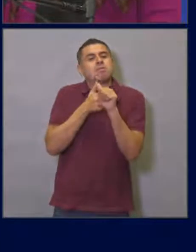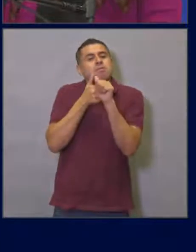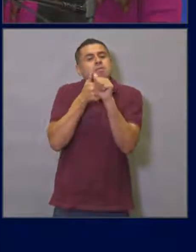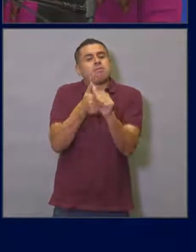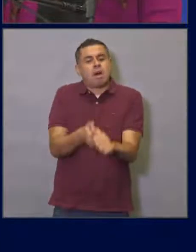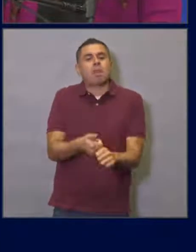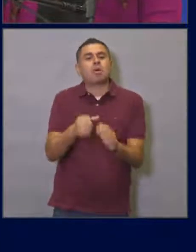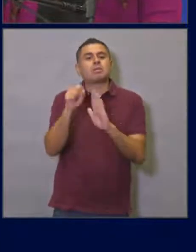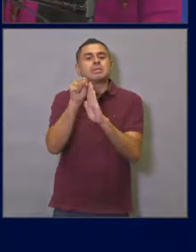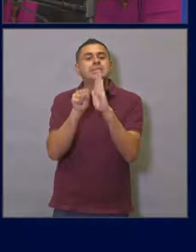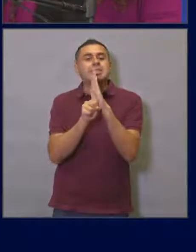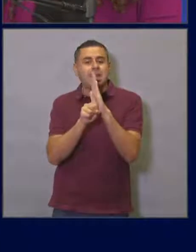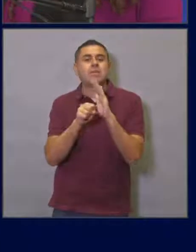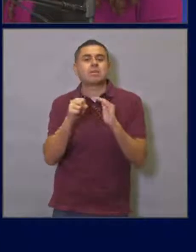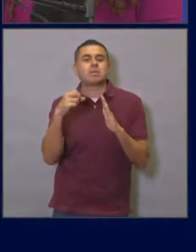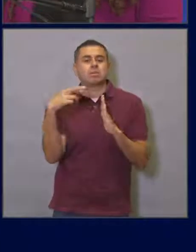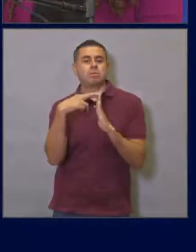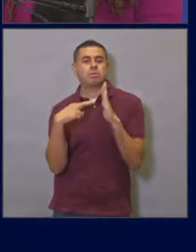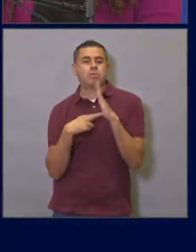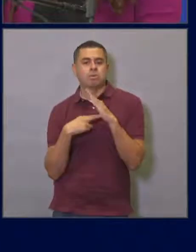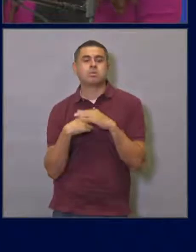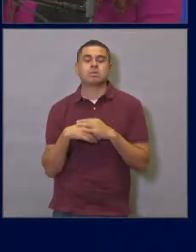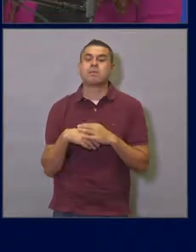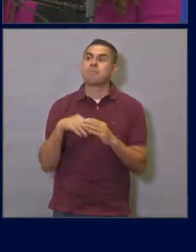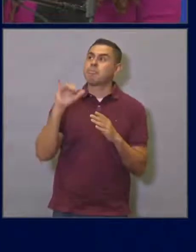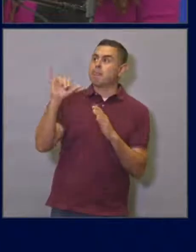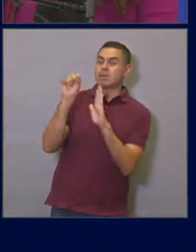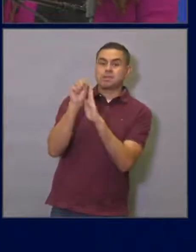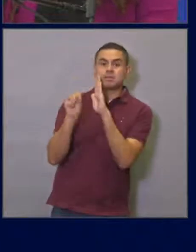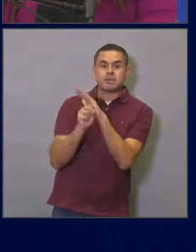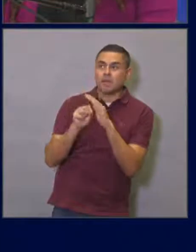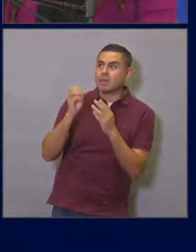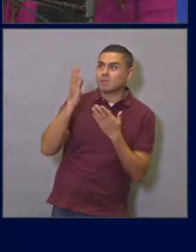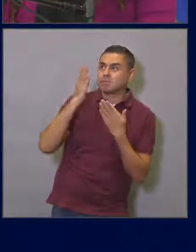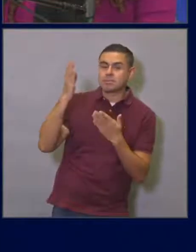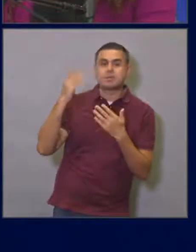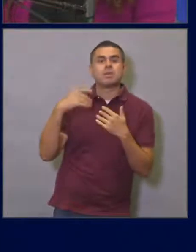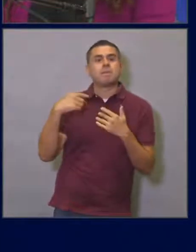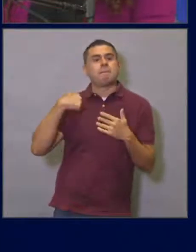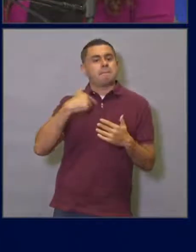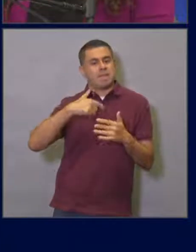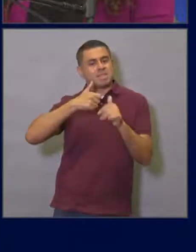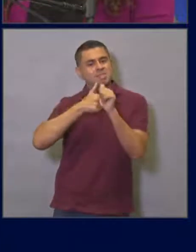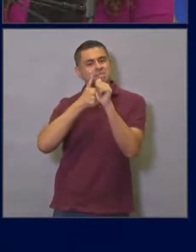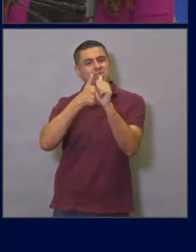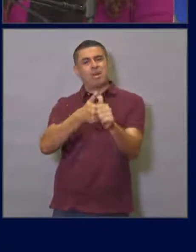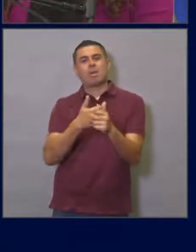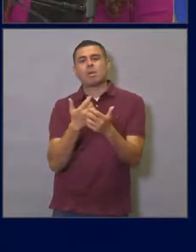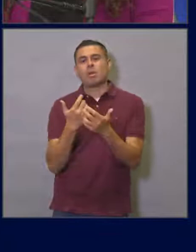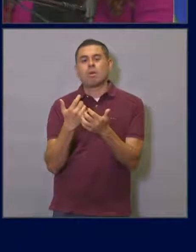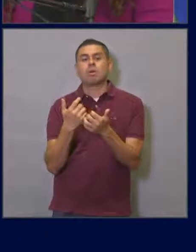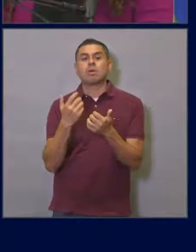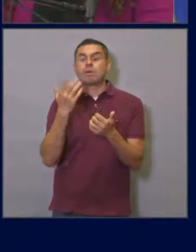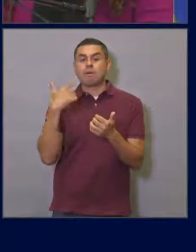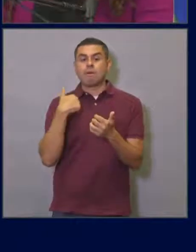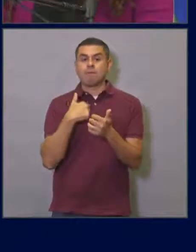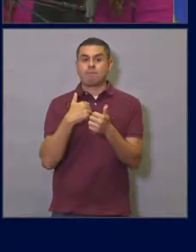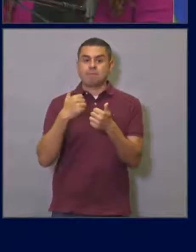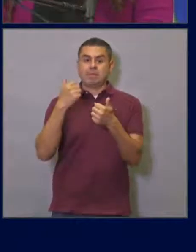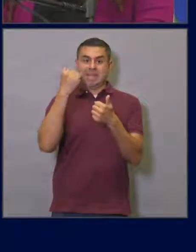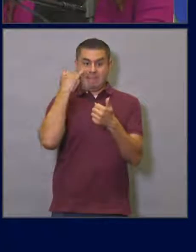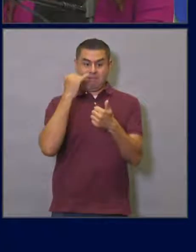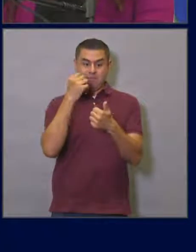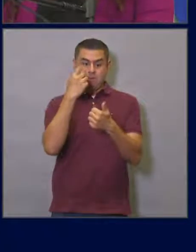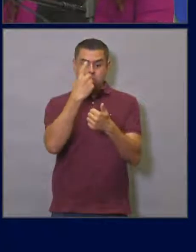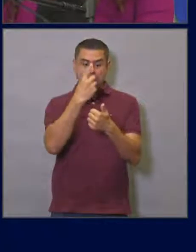proporciona un marco escalonado que coloca a los condados en uno de los 4 niveles, según 3 indicadores que miden el